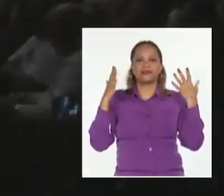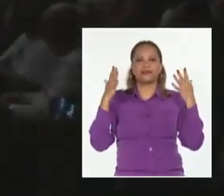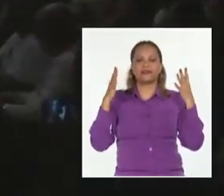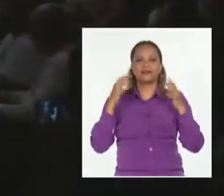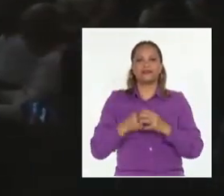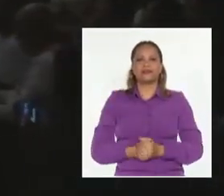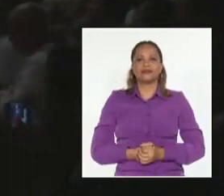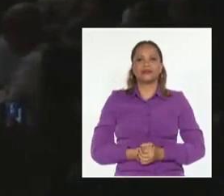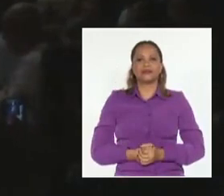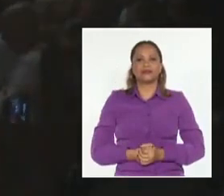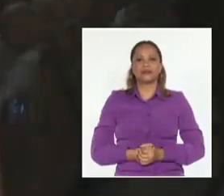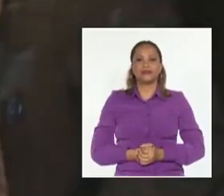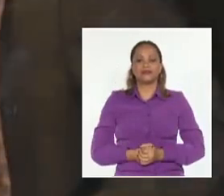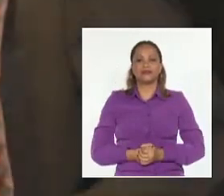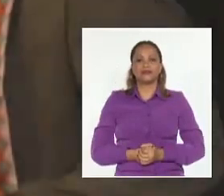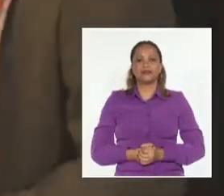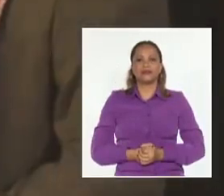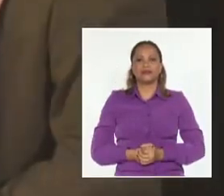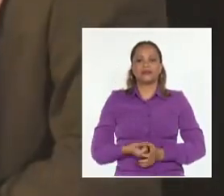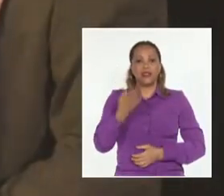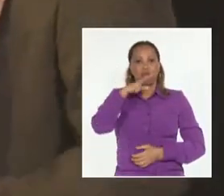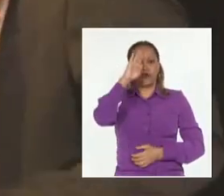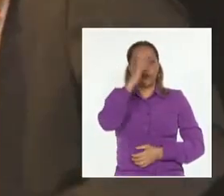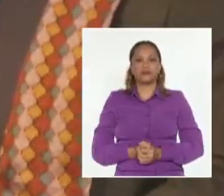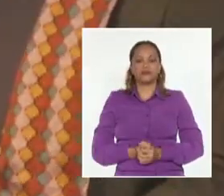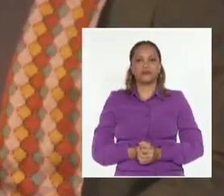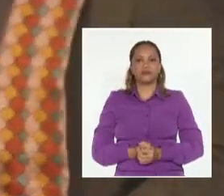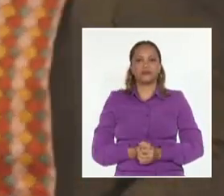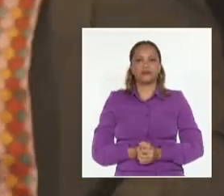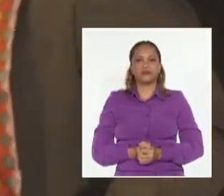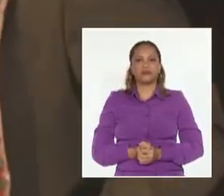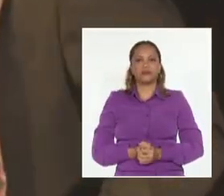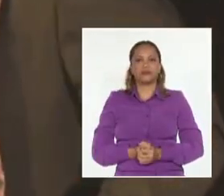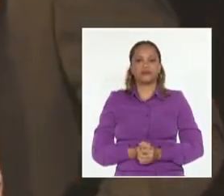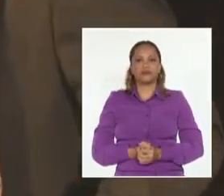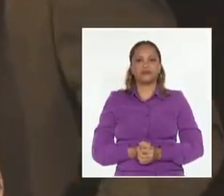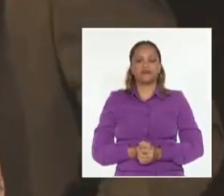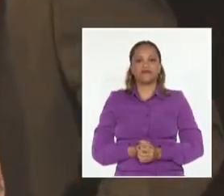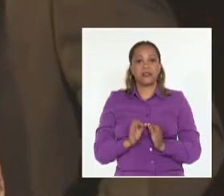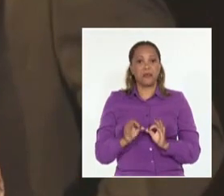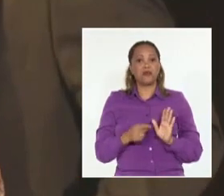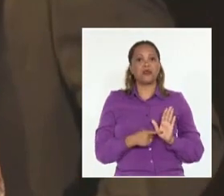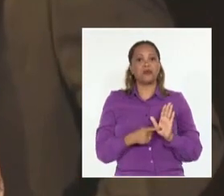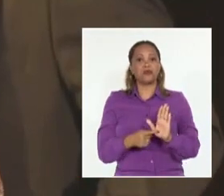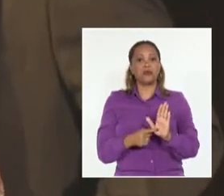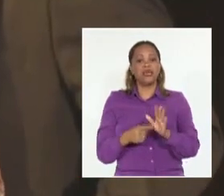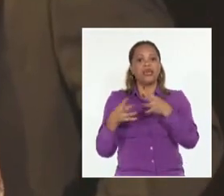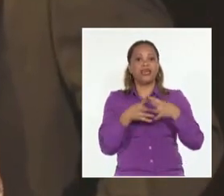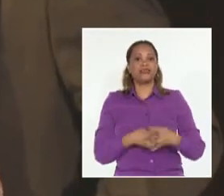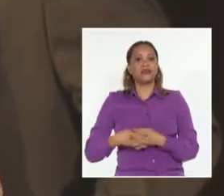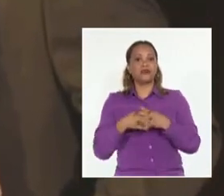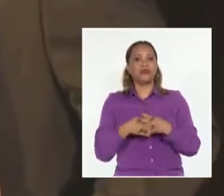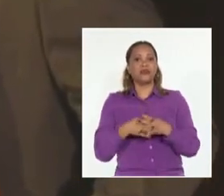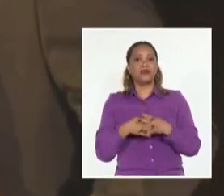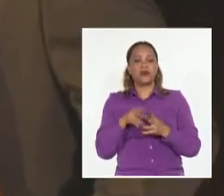La resistencia creativa del pueblo cubano ha demostrado que el imperialismo no tiene capacidad